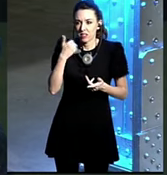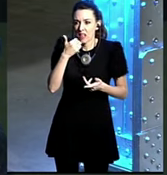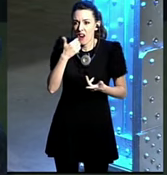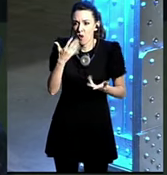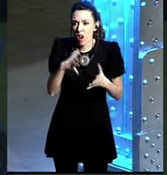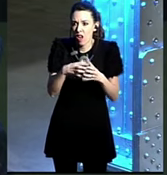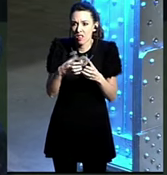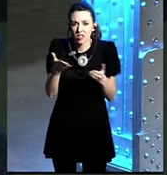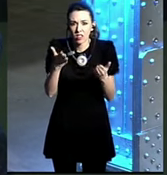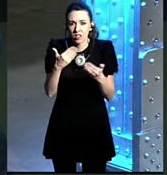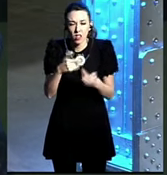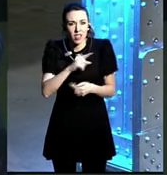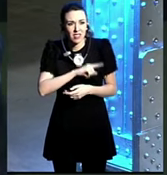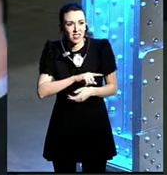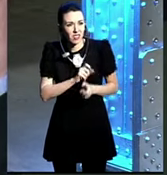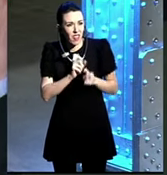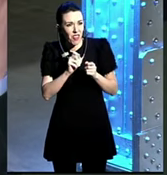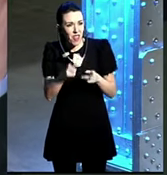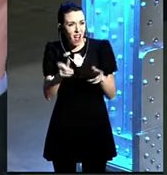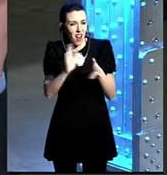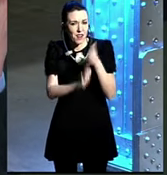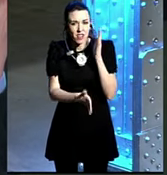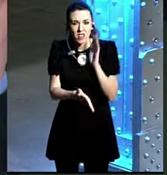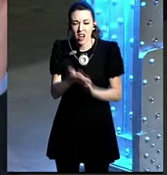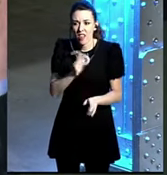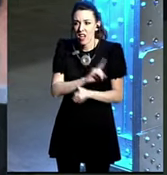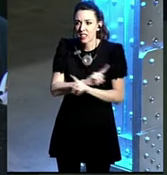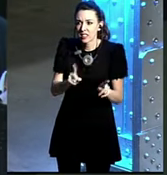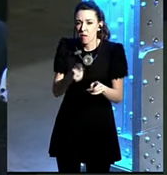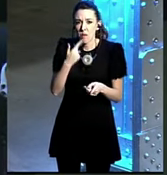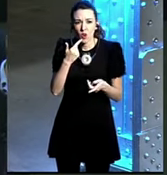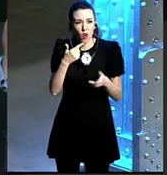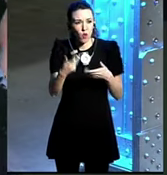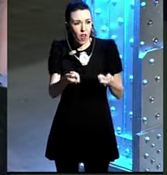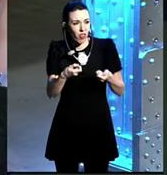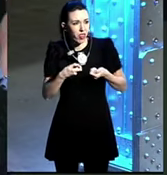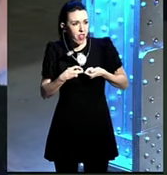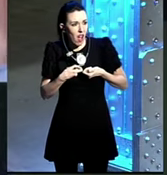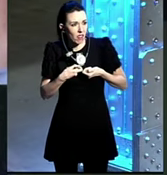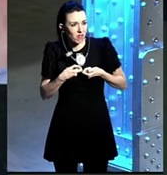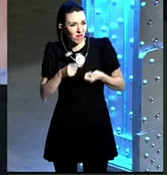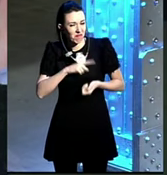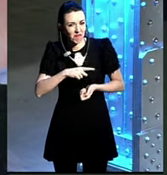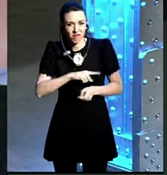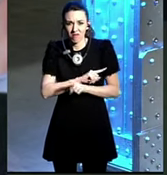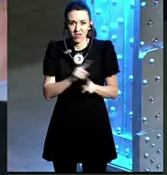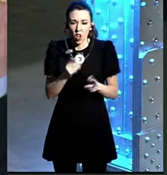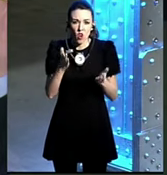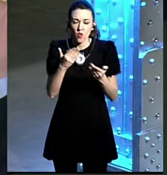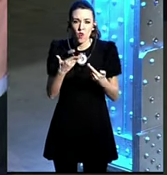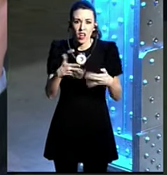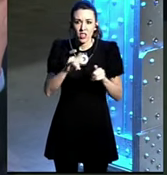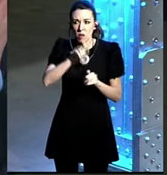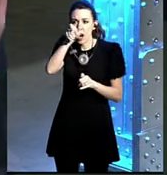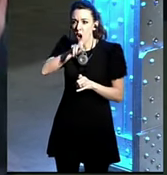nada, no sientes que contribuyas con nada y tampoco sientes que recibas nada. No tienes nada para hacer